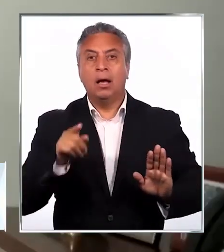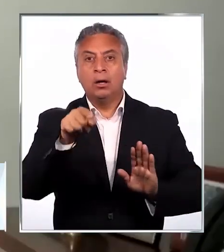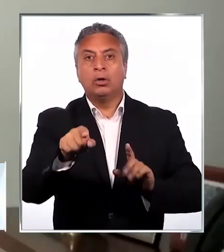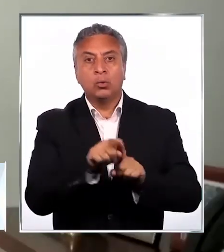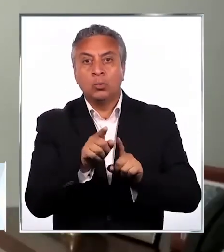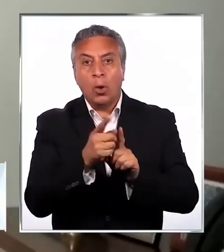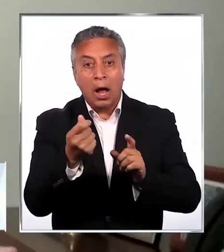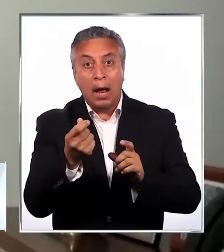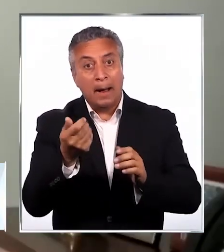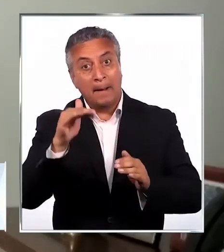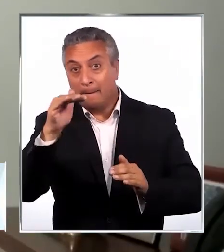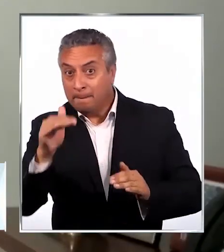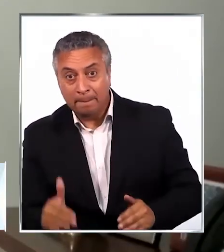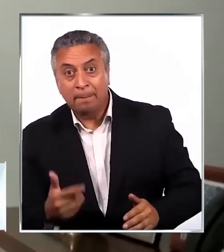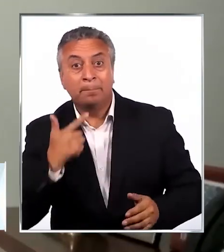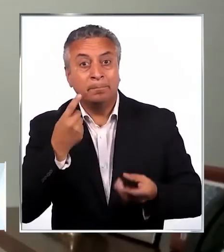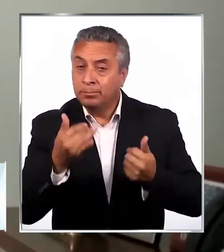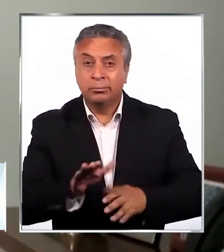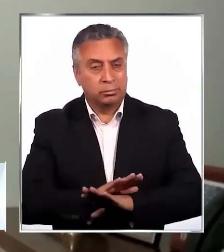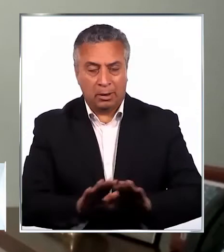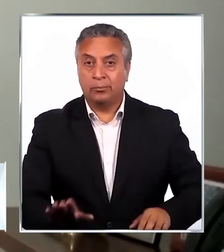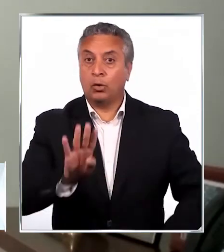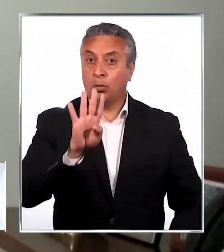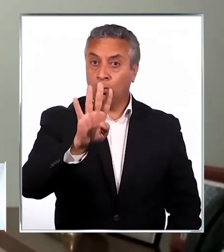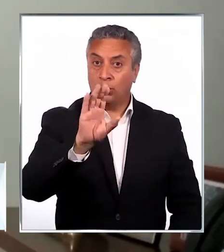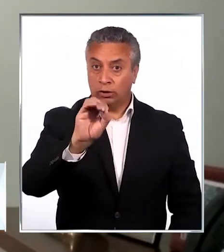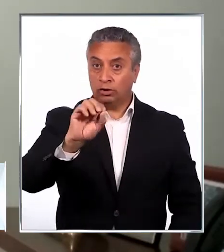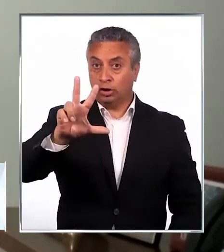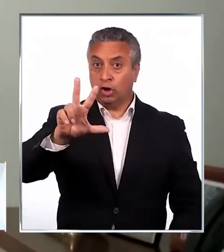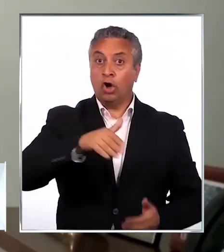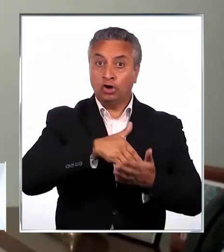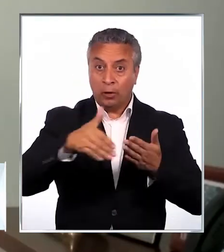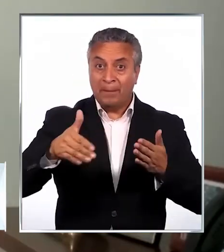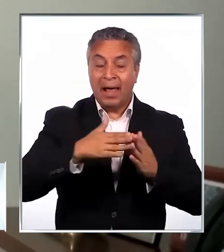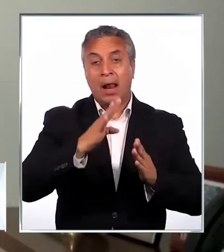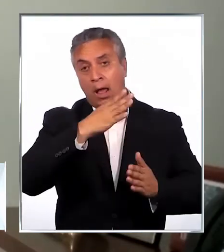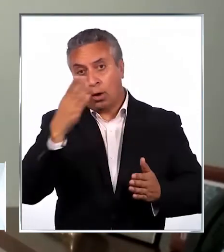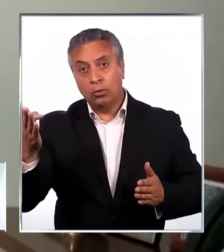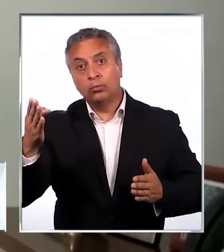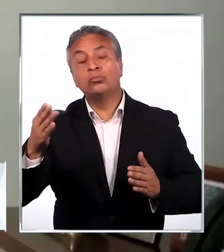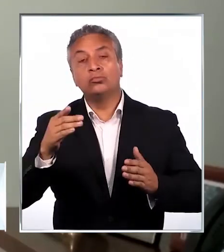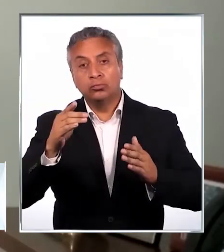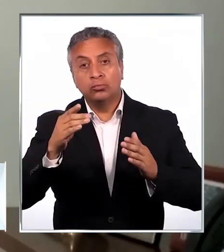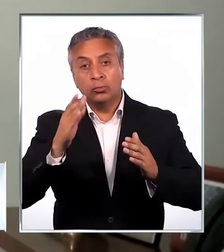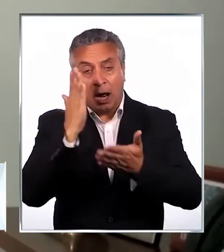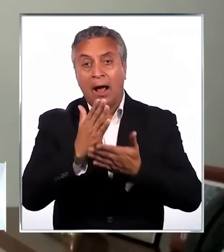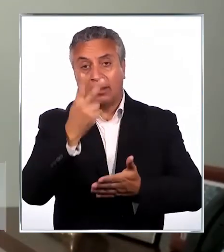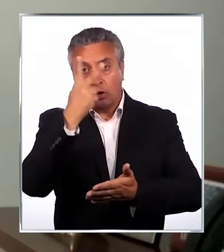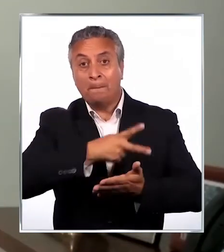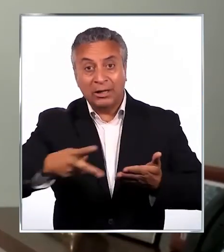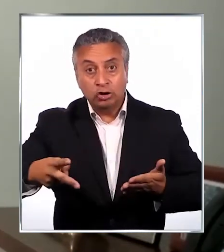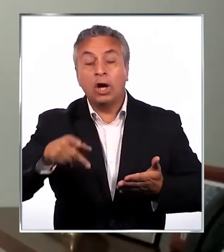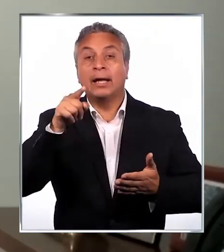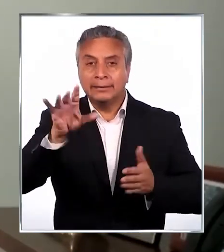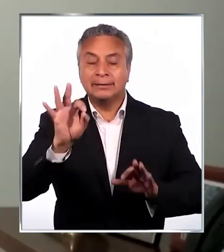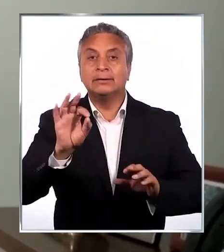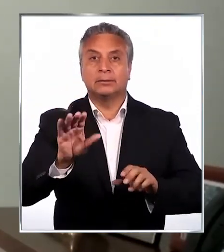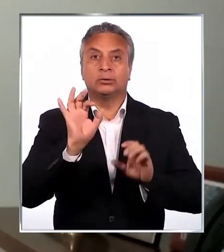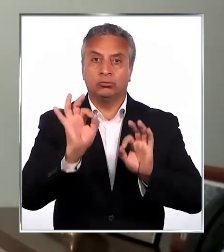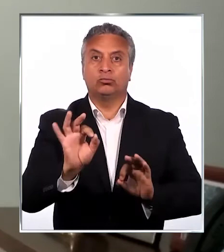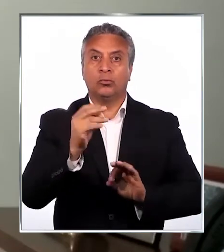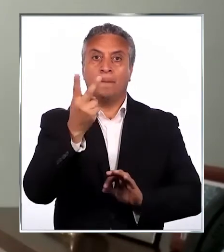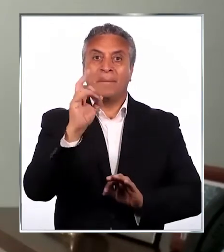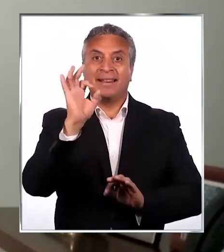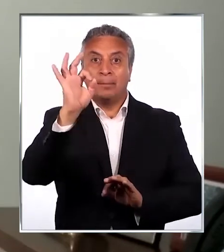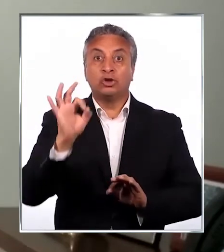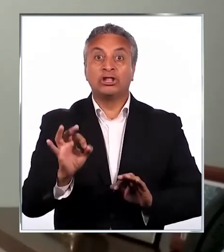pedir ninguna caída de ingresos. Y sobre los 408.000 pesos hasta los 2 millones, un 20% de caída del ingreso. Pero ojo ahí,